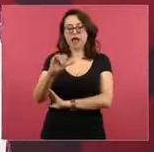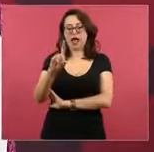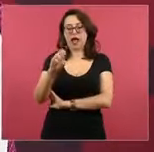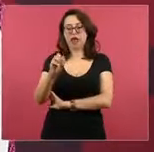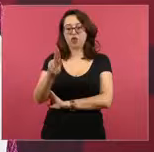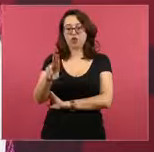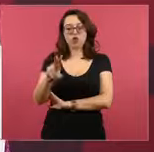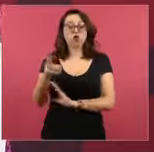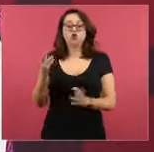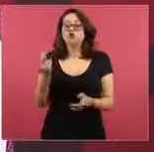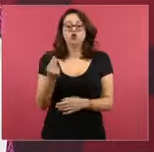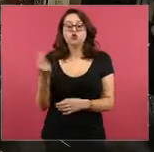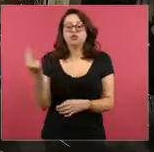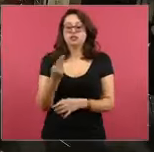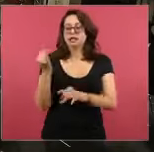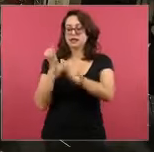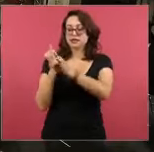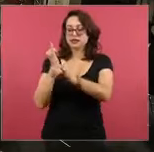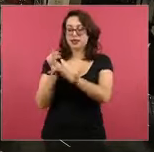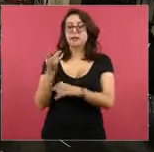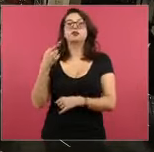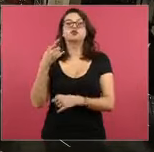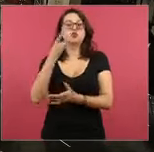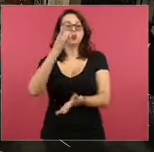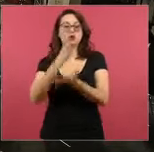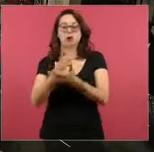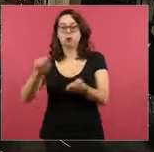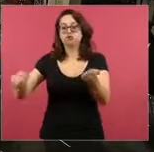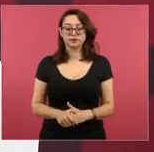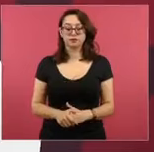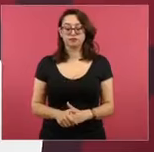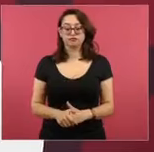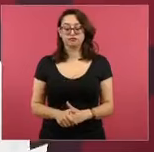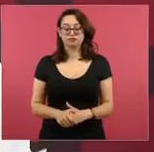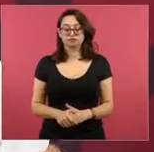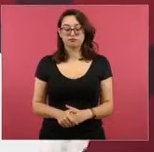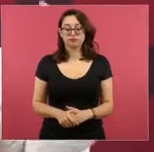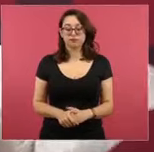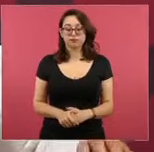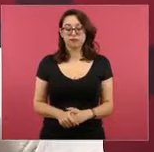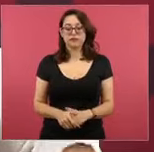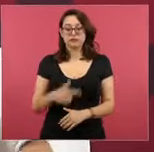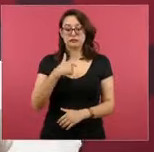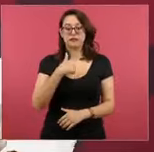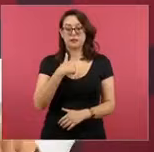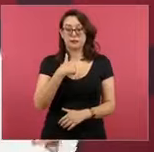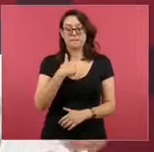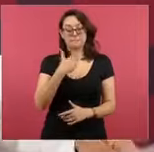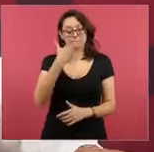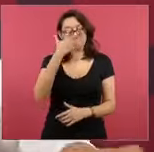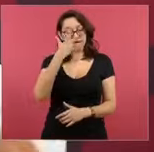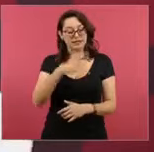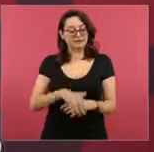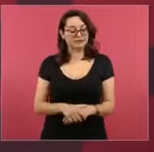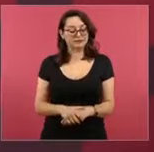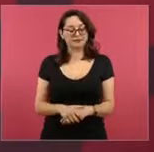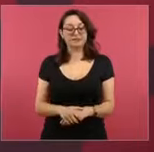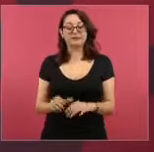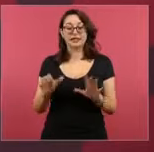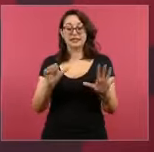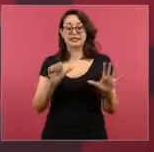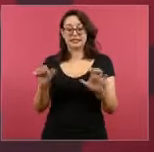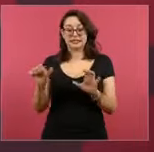se necesita la pantalla y la energía eléctrica, eso sí, ¿no? Tenemos 600 aún sin